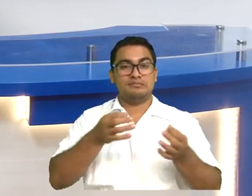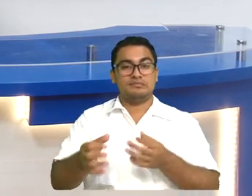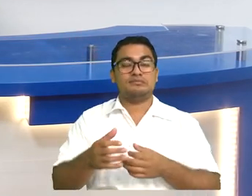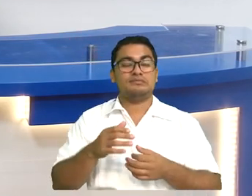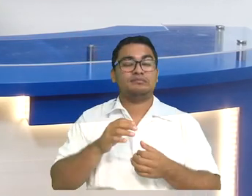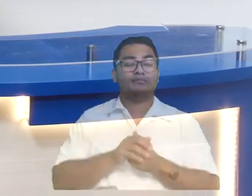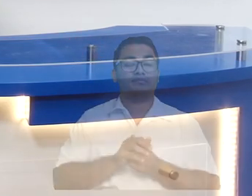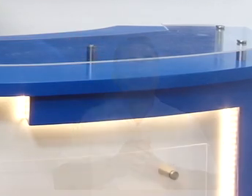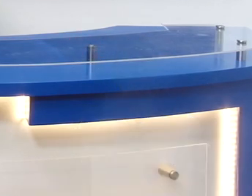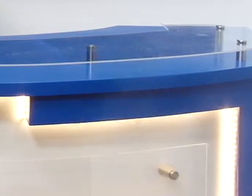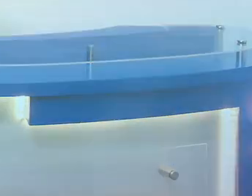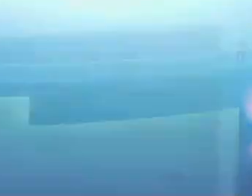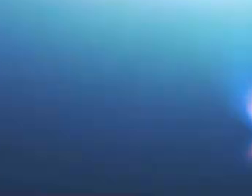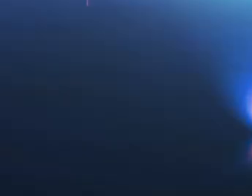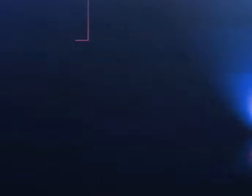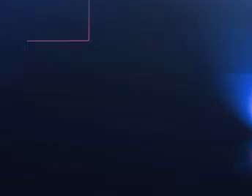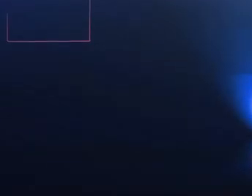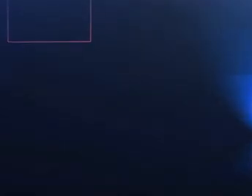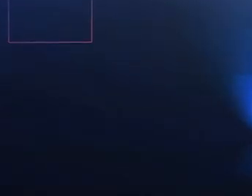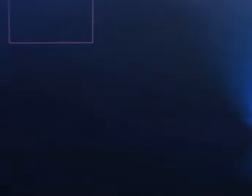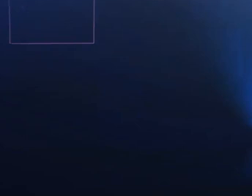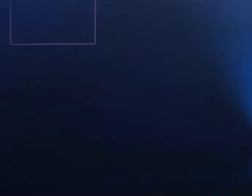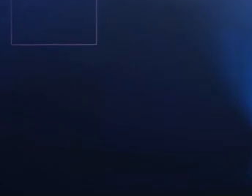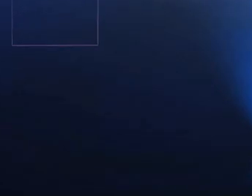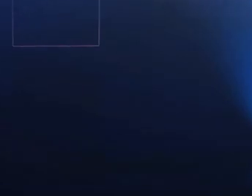a continuación.